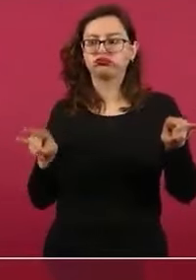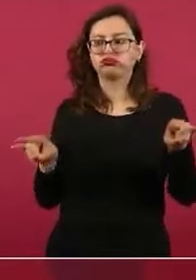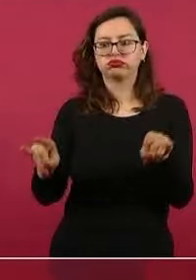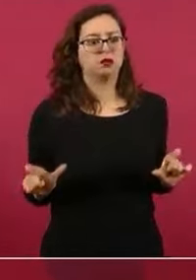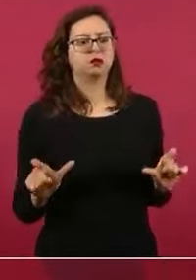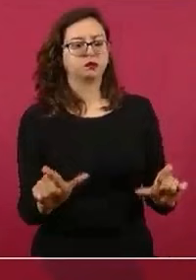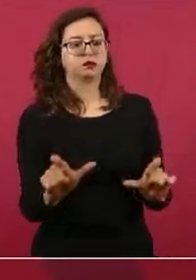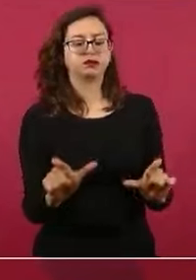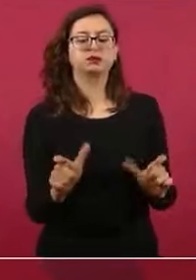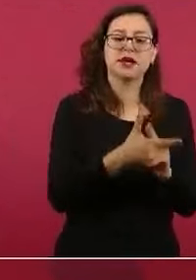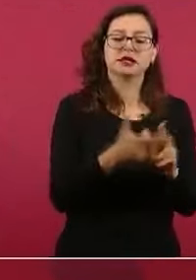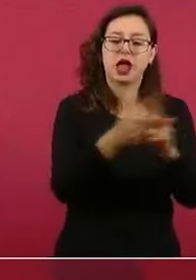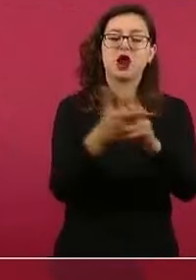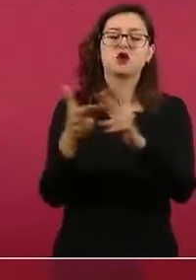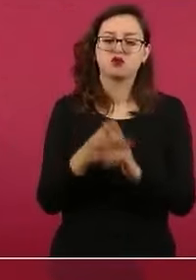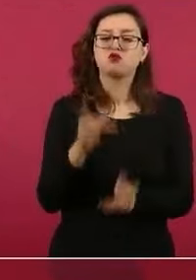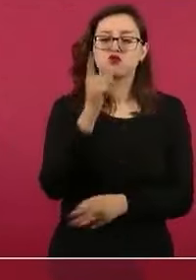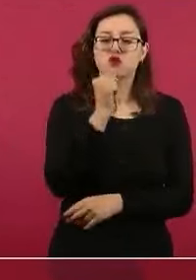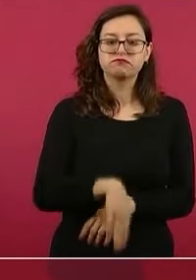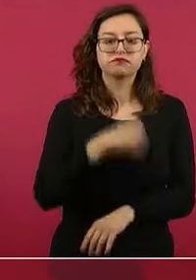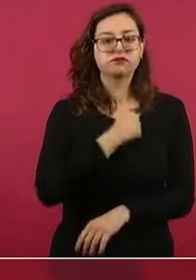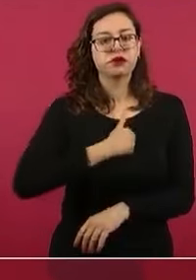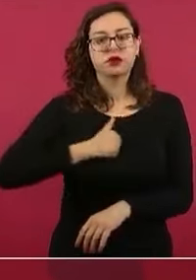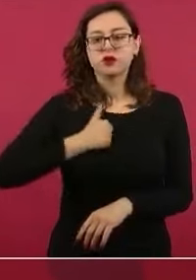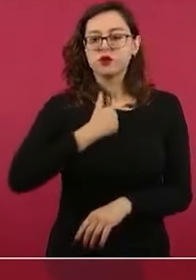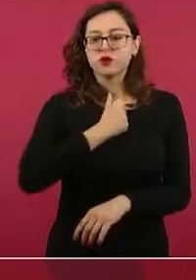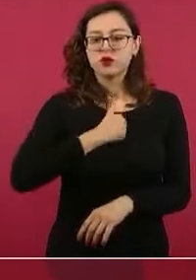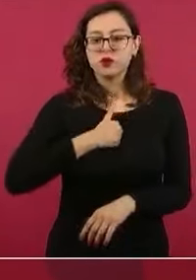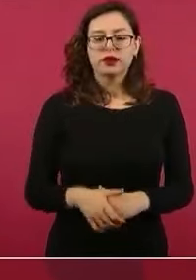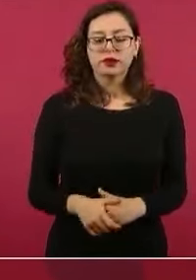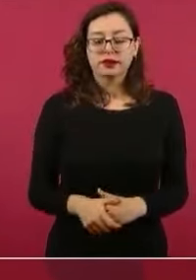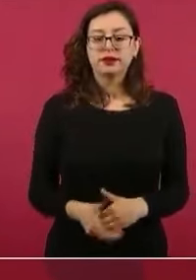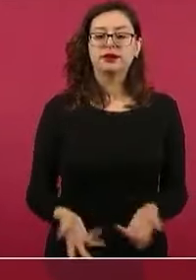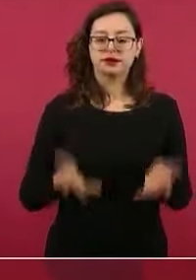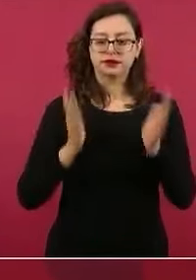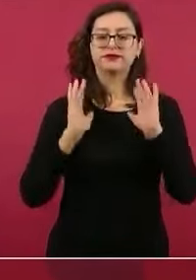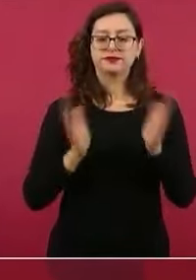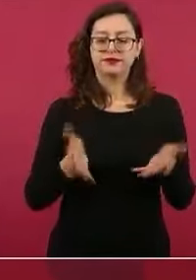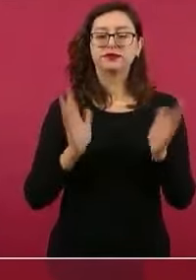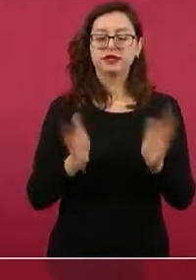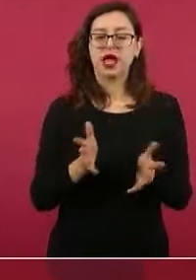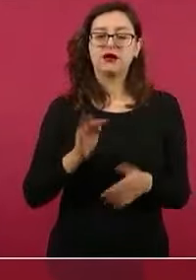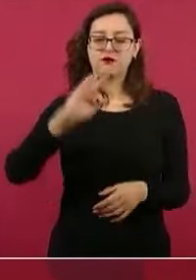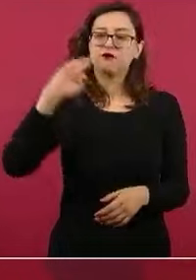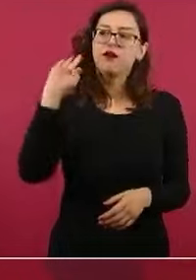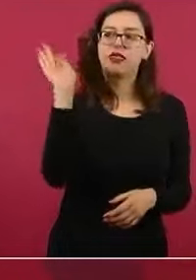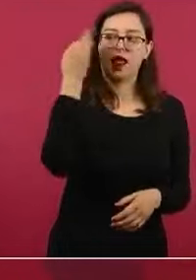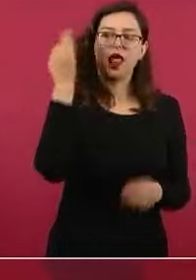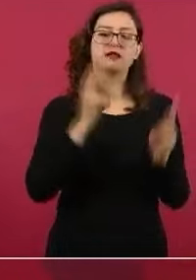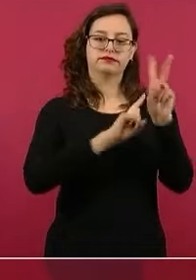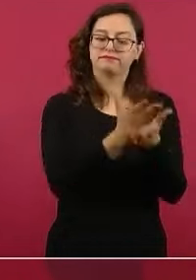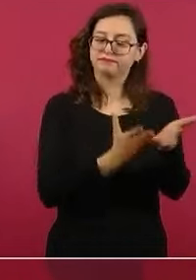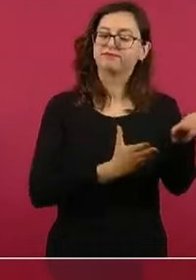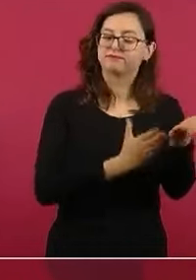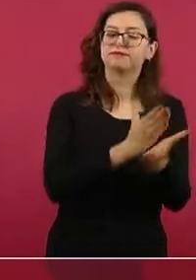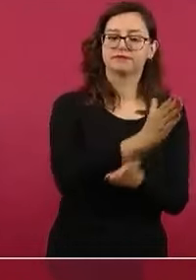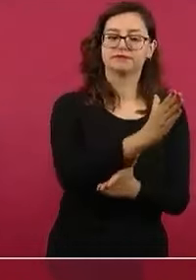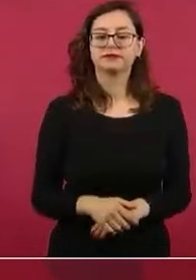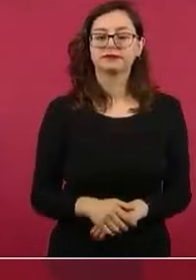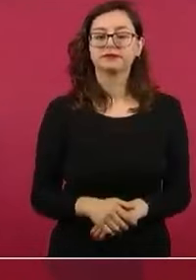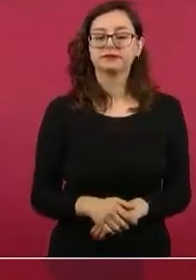de Nuevo León. Ya se está apoyando con fuerzas federales. Bueno, desde que